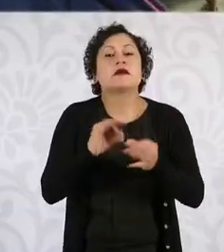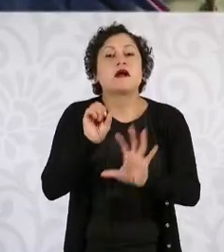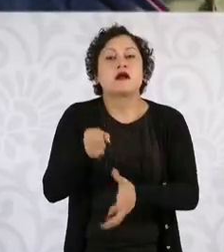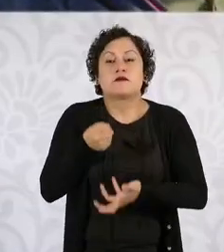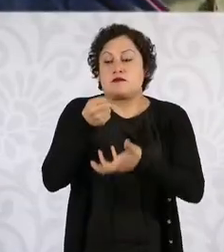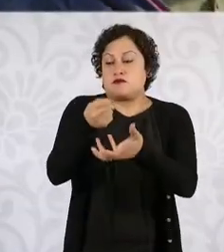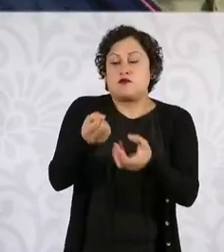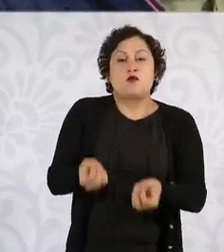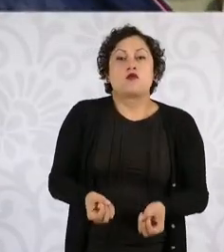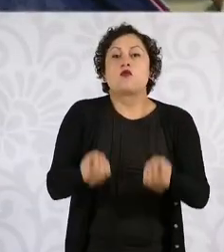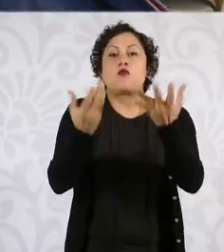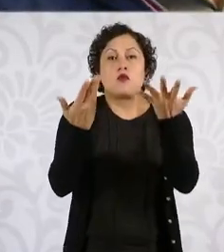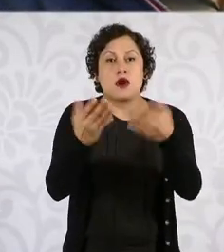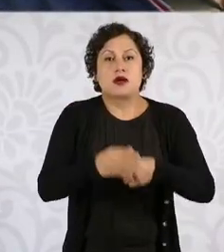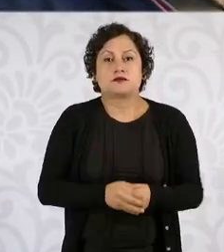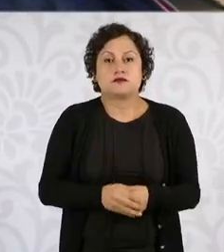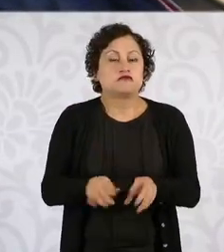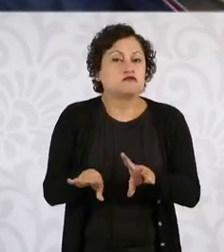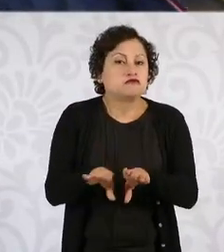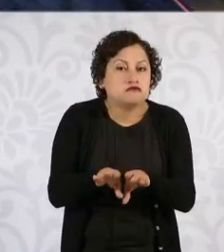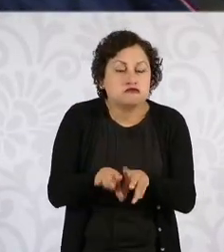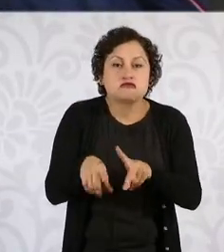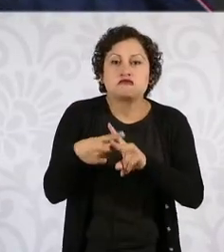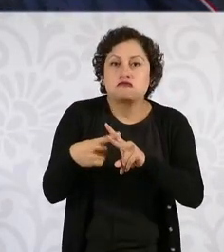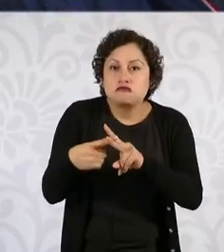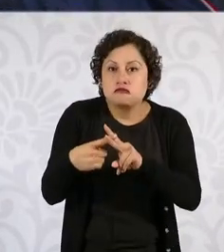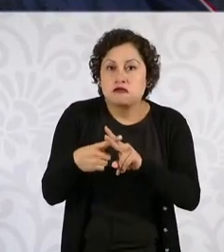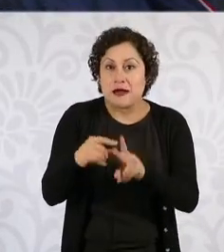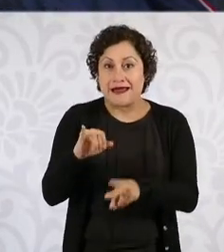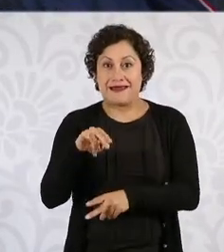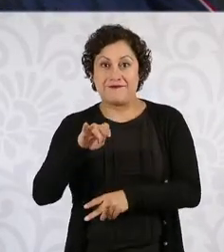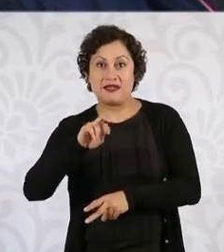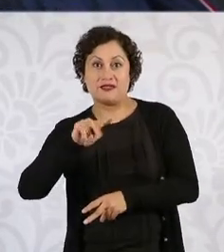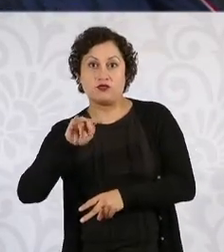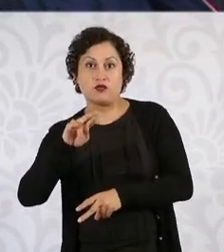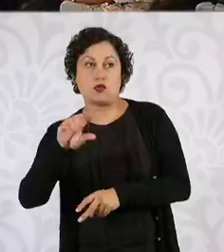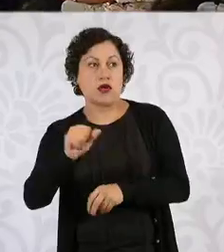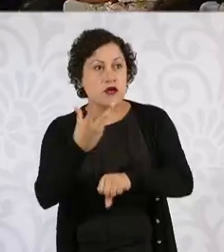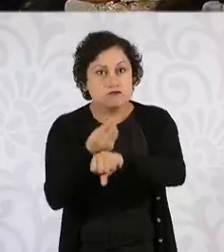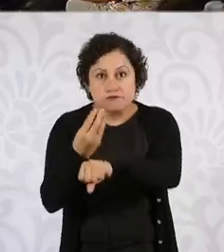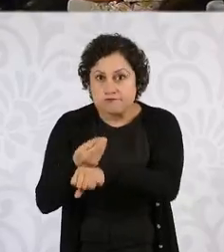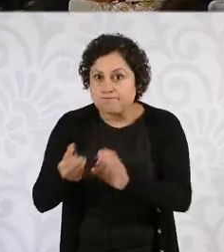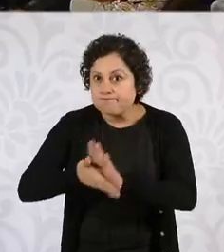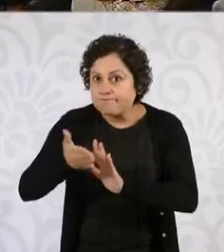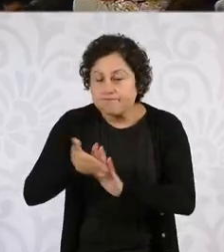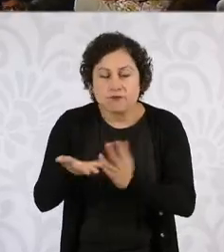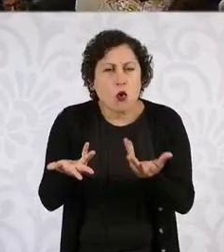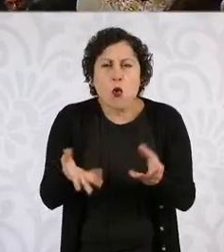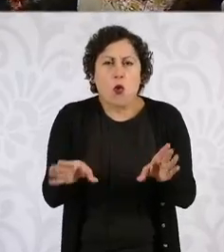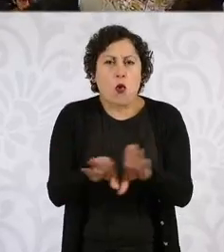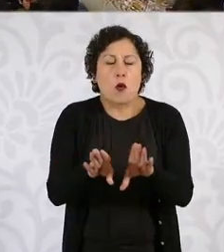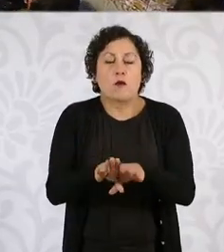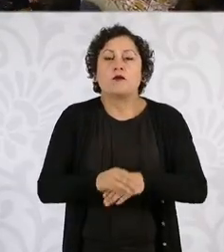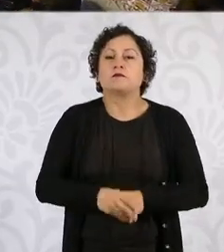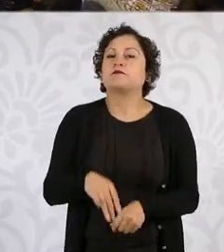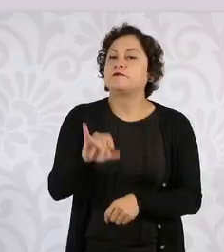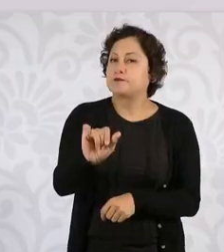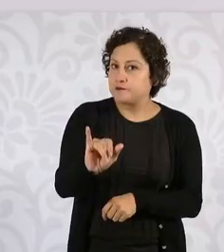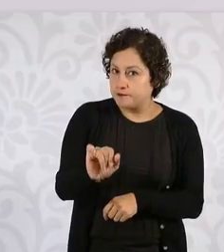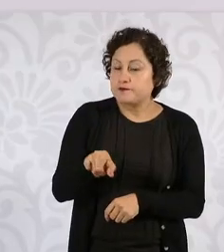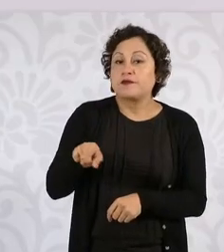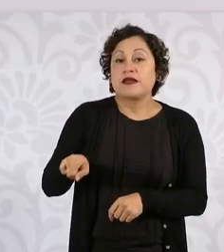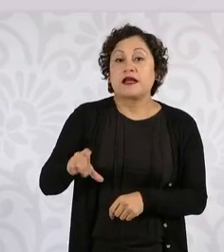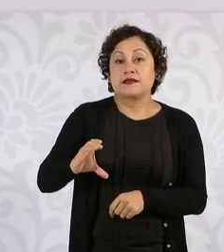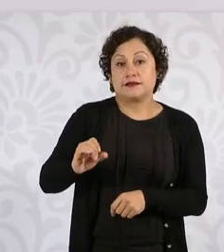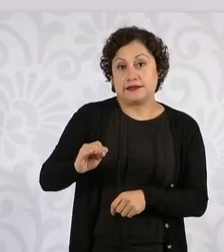mayor cantidad de lo que se considere para infraestructura o qué es lo que tienen contemplado? Sí, hay esquemas que tiene hoy CFE que se van a